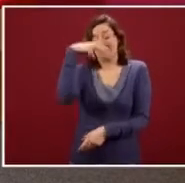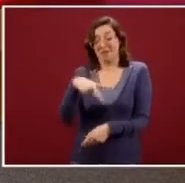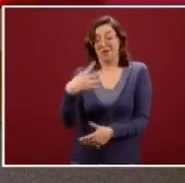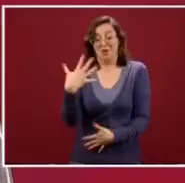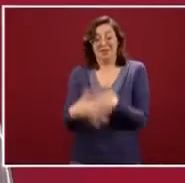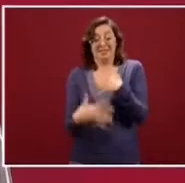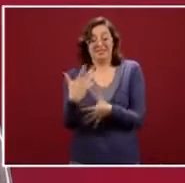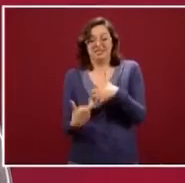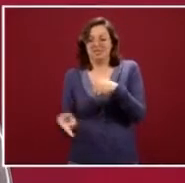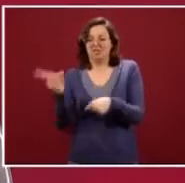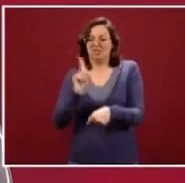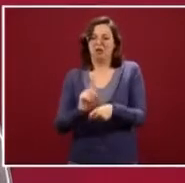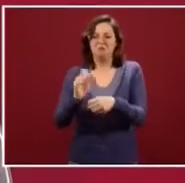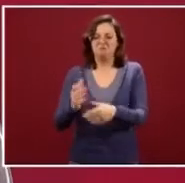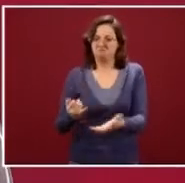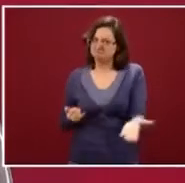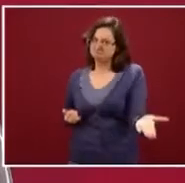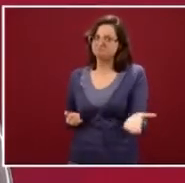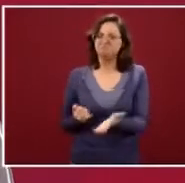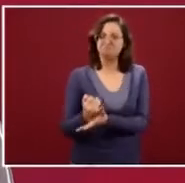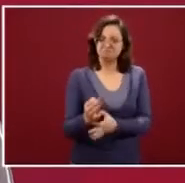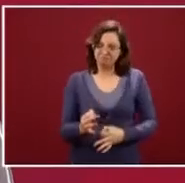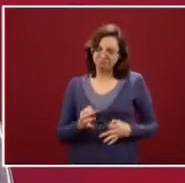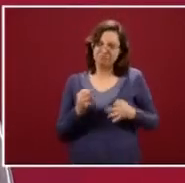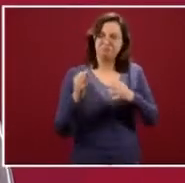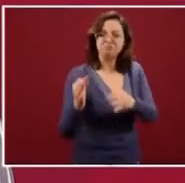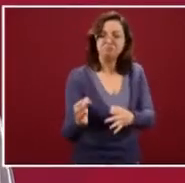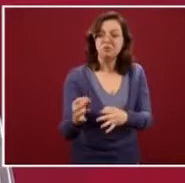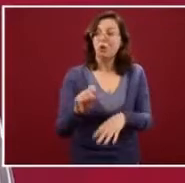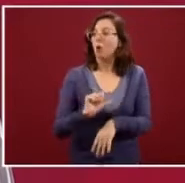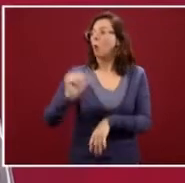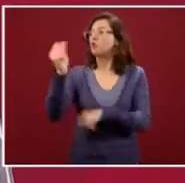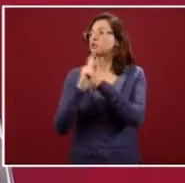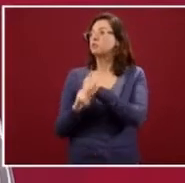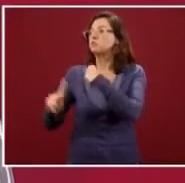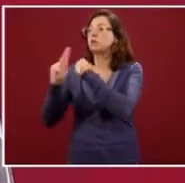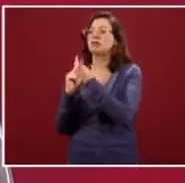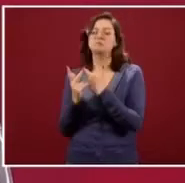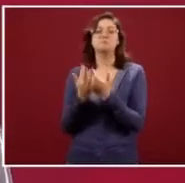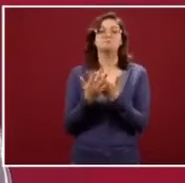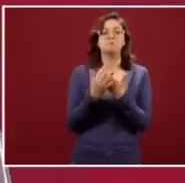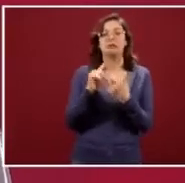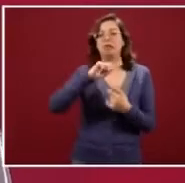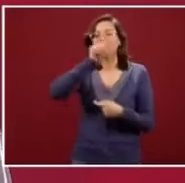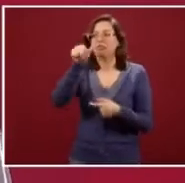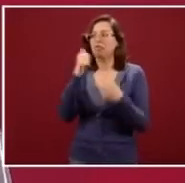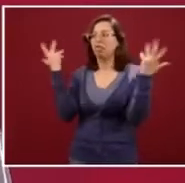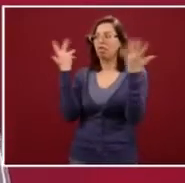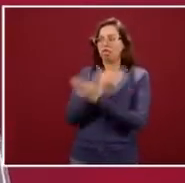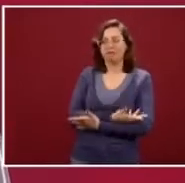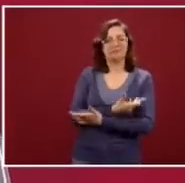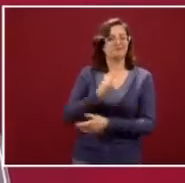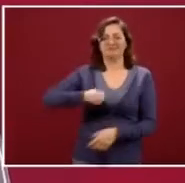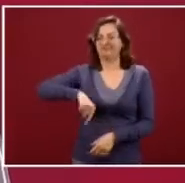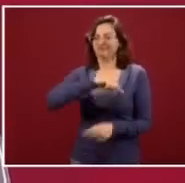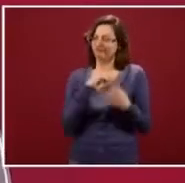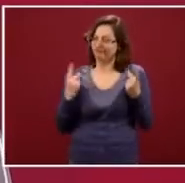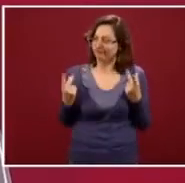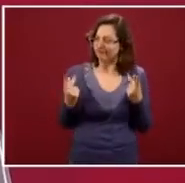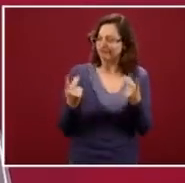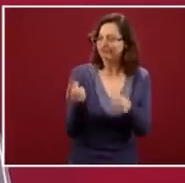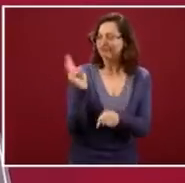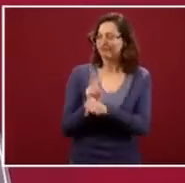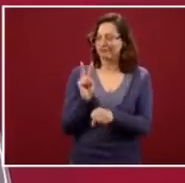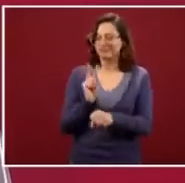15 días respecto a lo que le tocó vivir a varios países europeos y por eso sabemos que vamos a tener un manejo